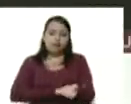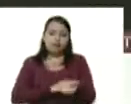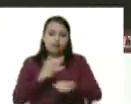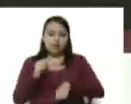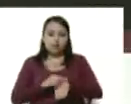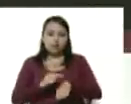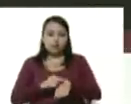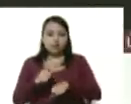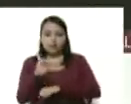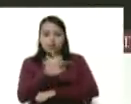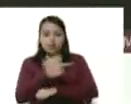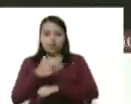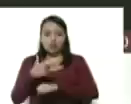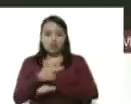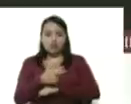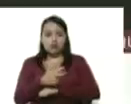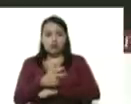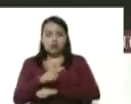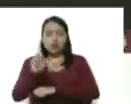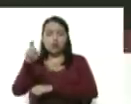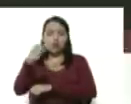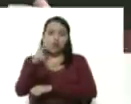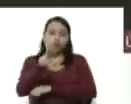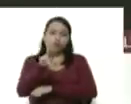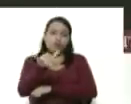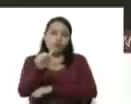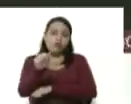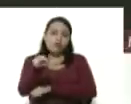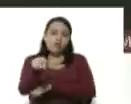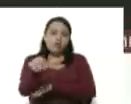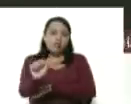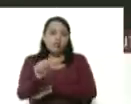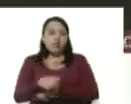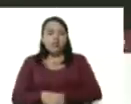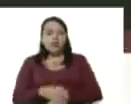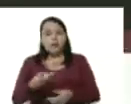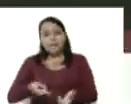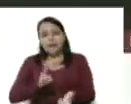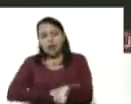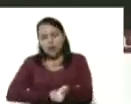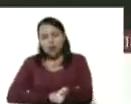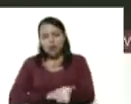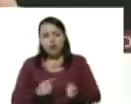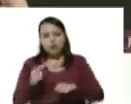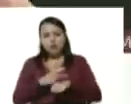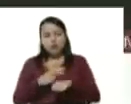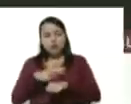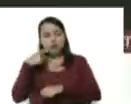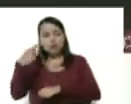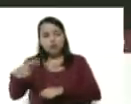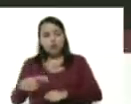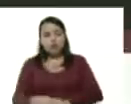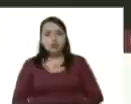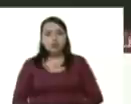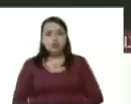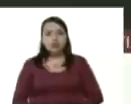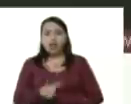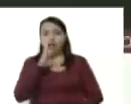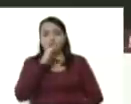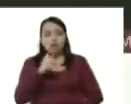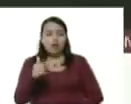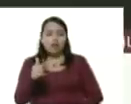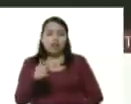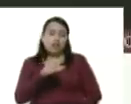del gobierno de Guyana, en el peor momento político de vacío de